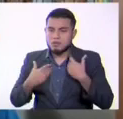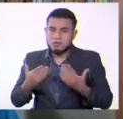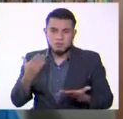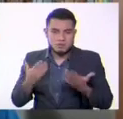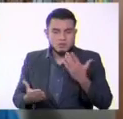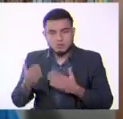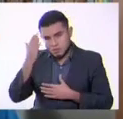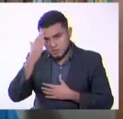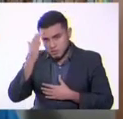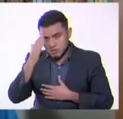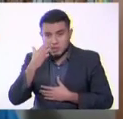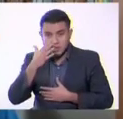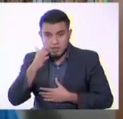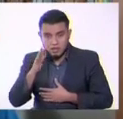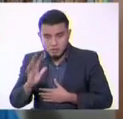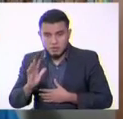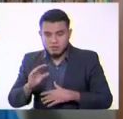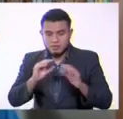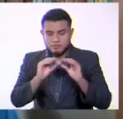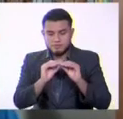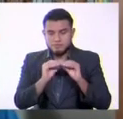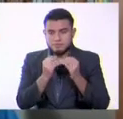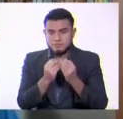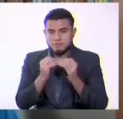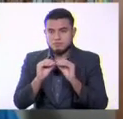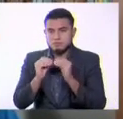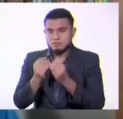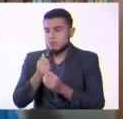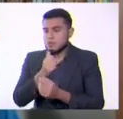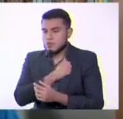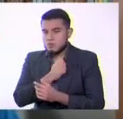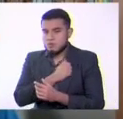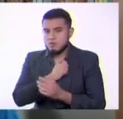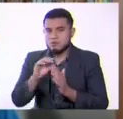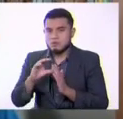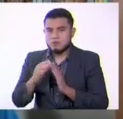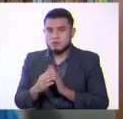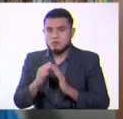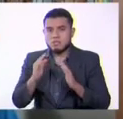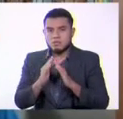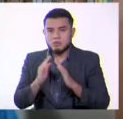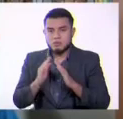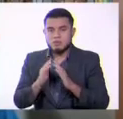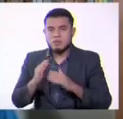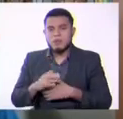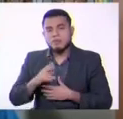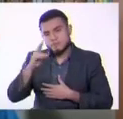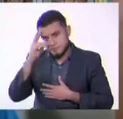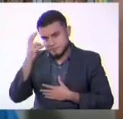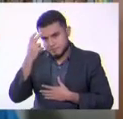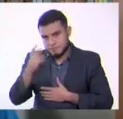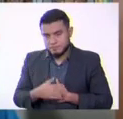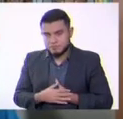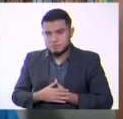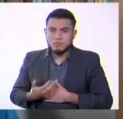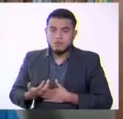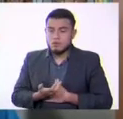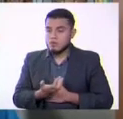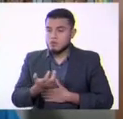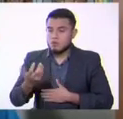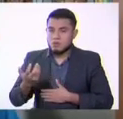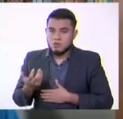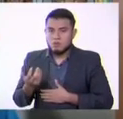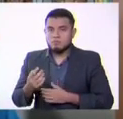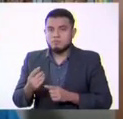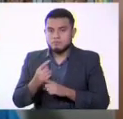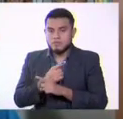cuenta, modelos de organización propios de la cultura en la que están viviendo. Es decir, todo movimiento de vuelta a las